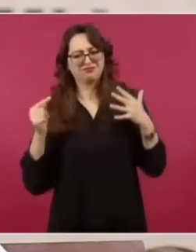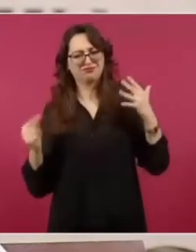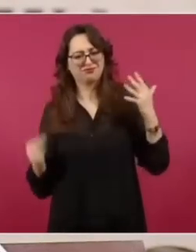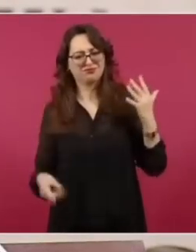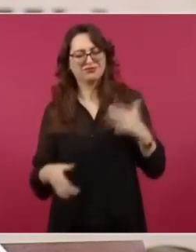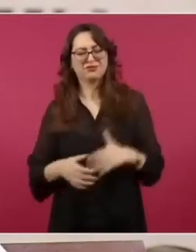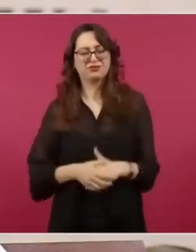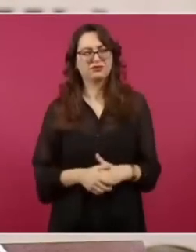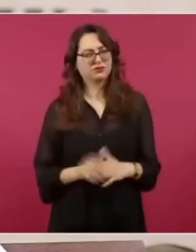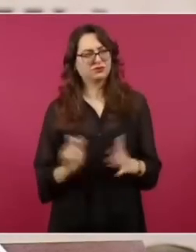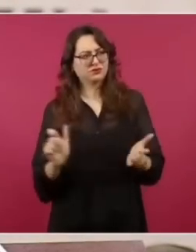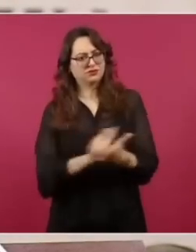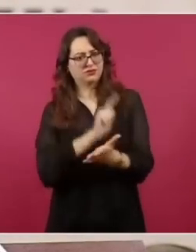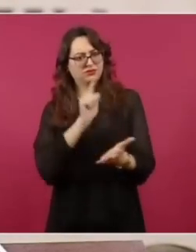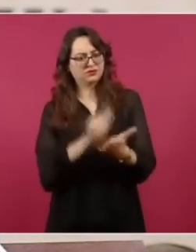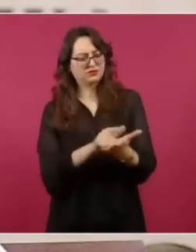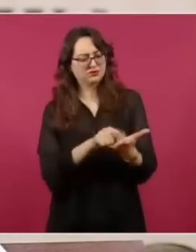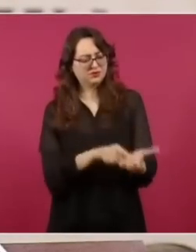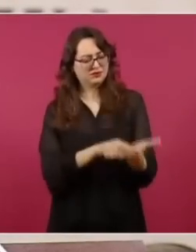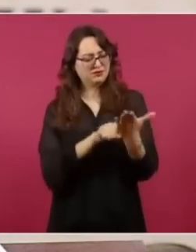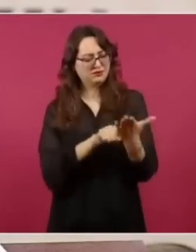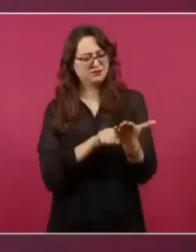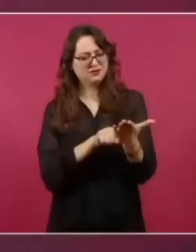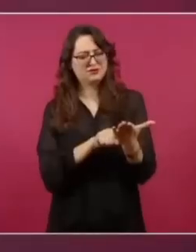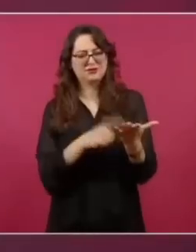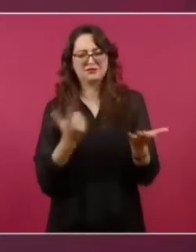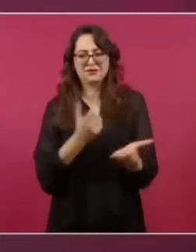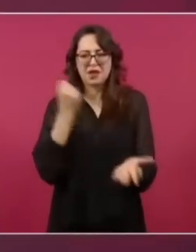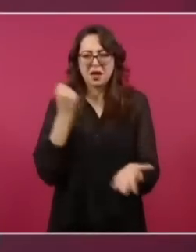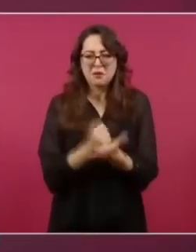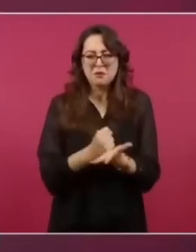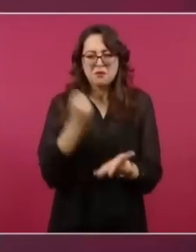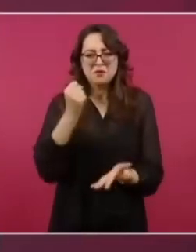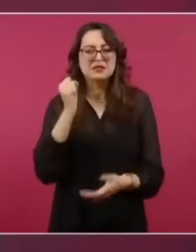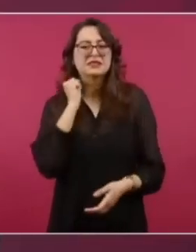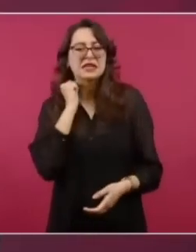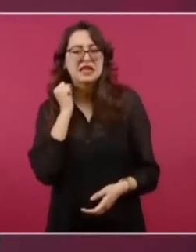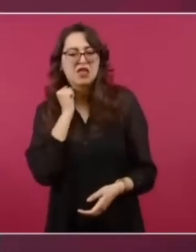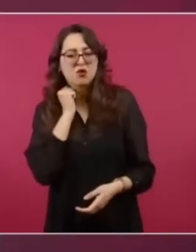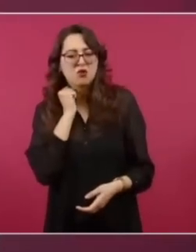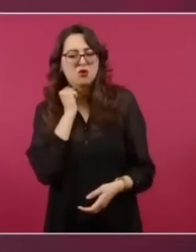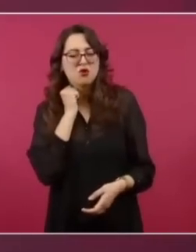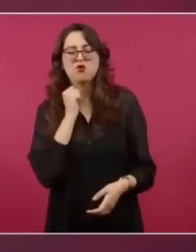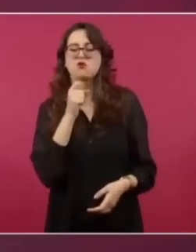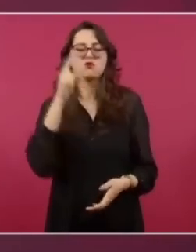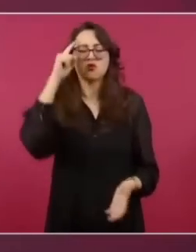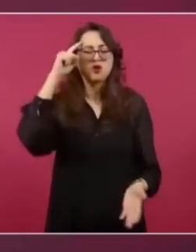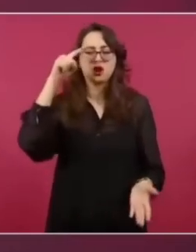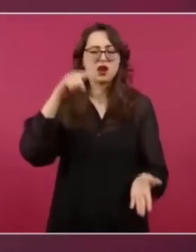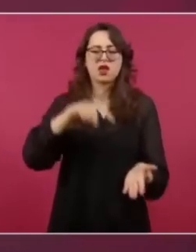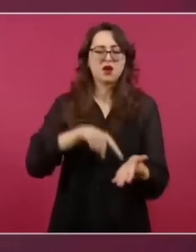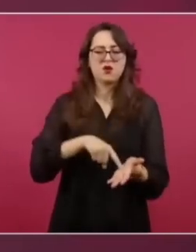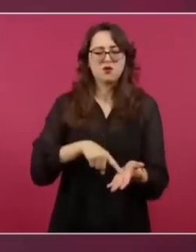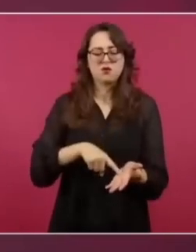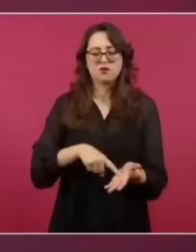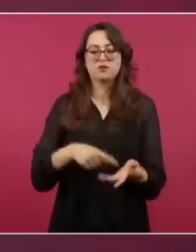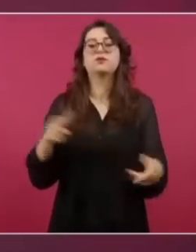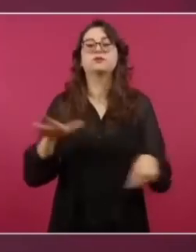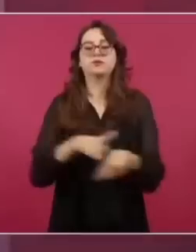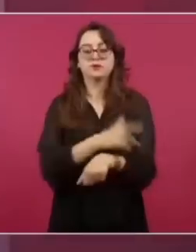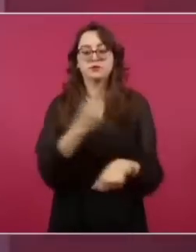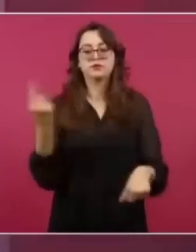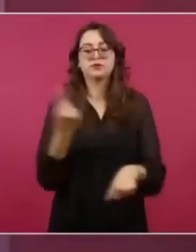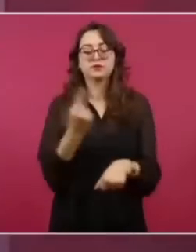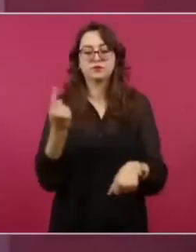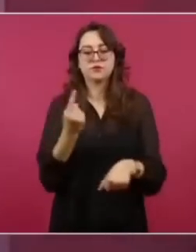sabemos que es muy difícil que sea aprobada por el senado de los Estados Unidos Por qué Porque el